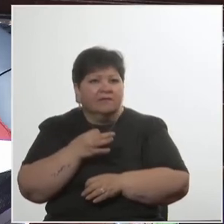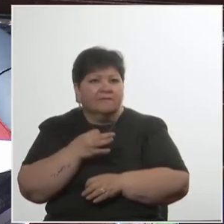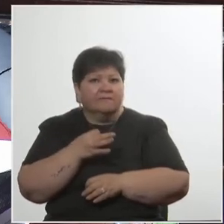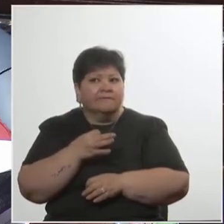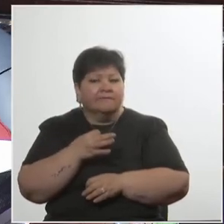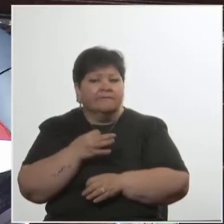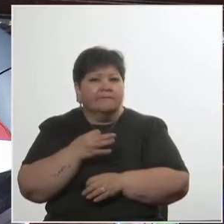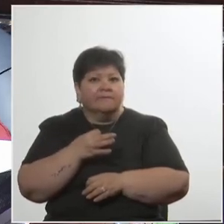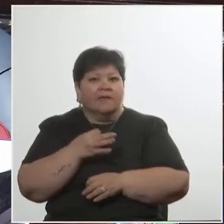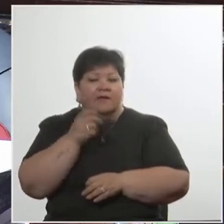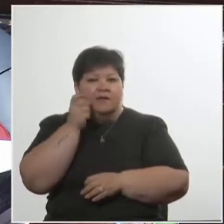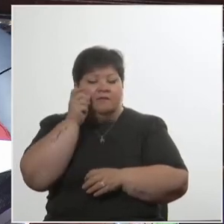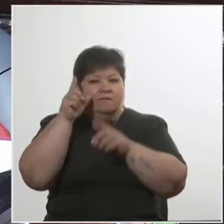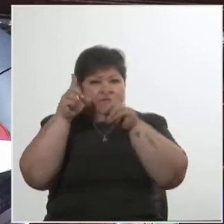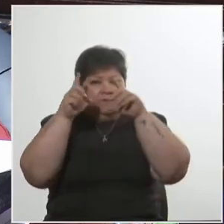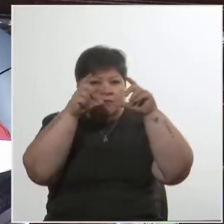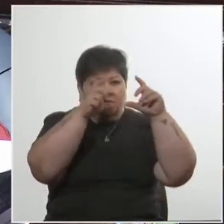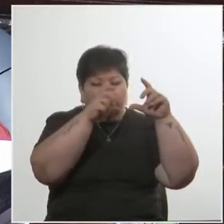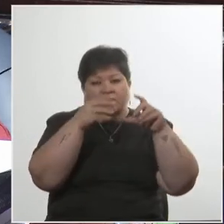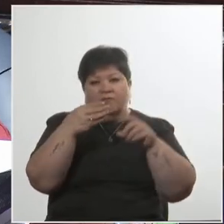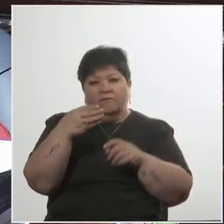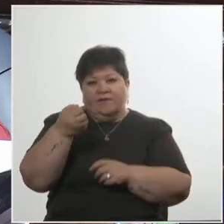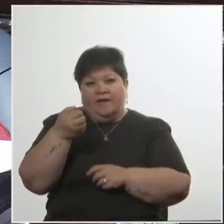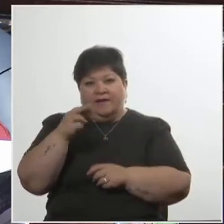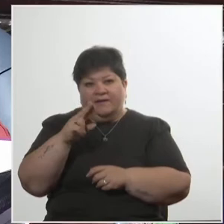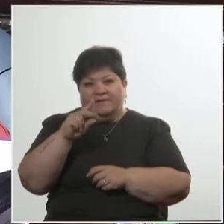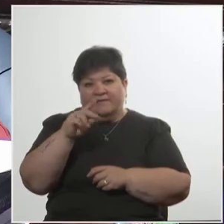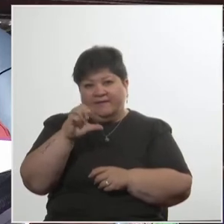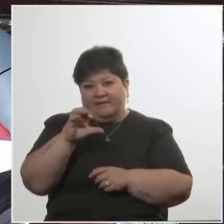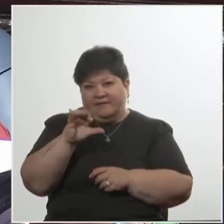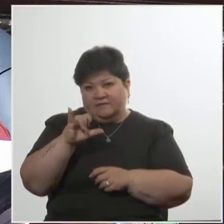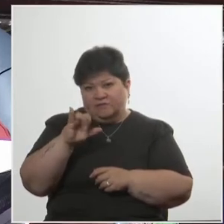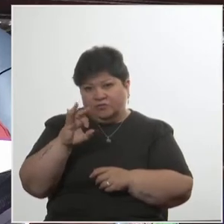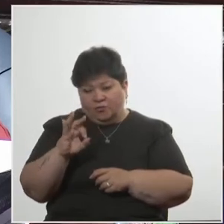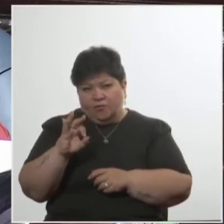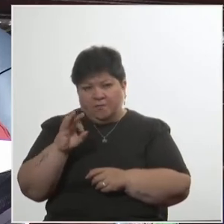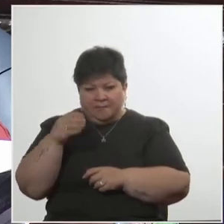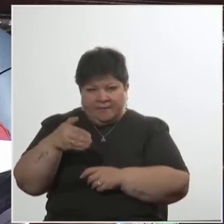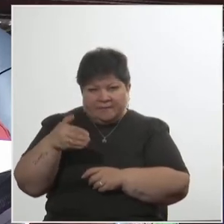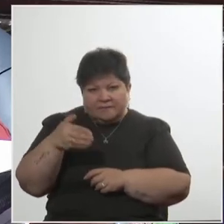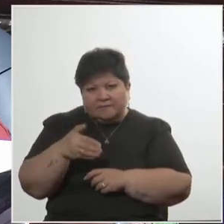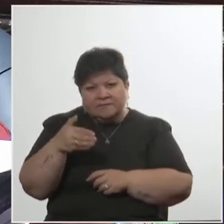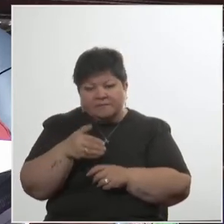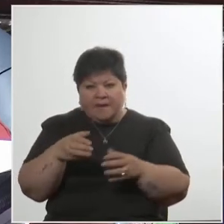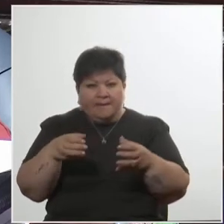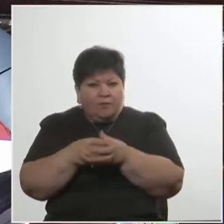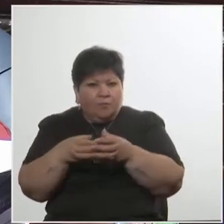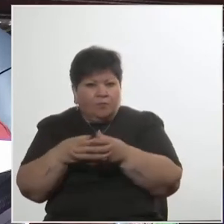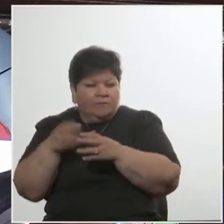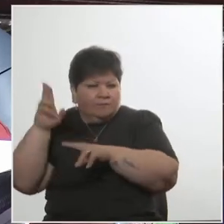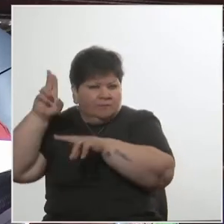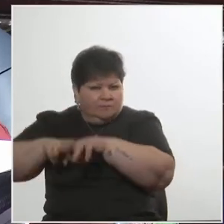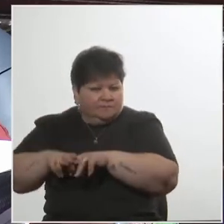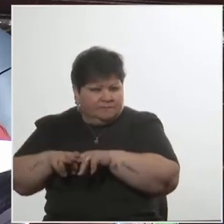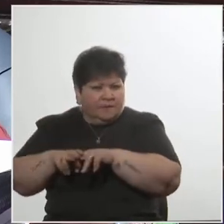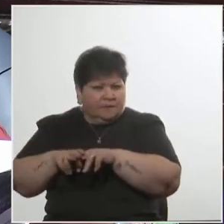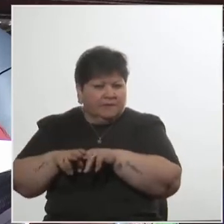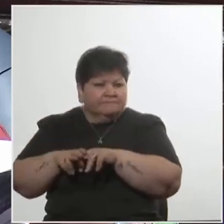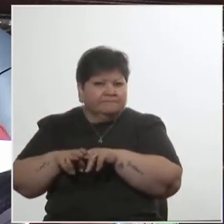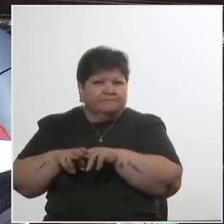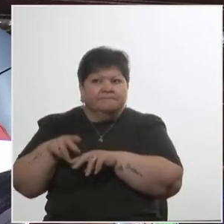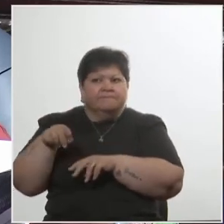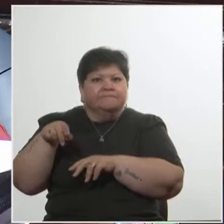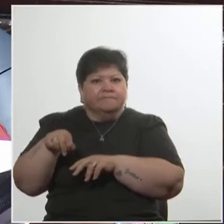El fotógrafo verdesio declaró que había participado como parte del escuadrón de la muerte en